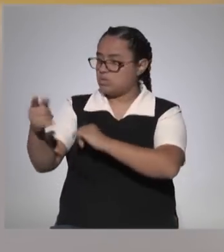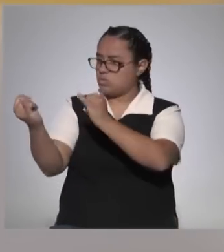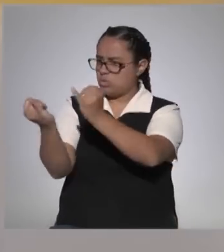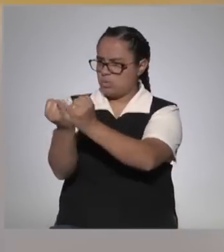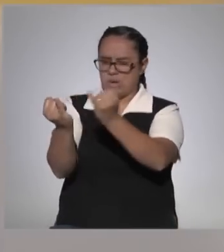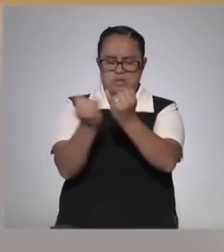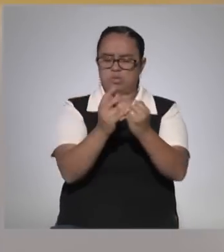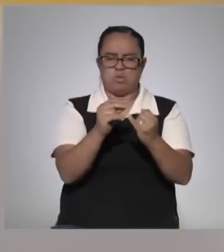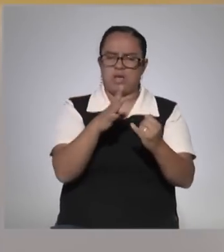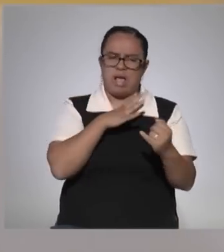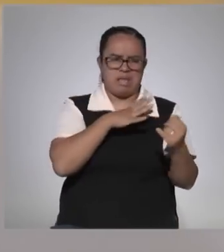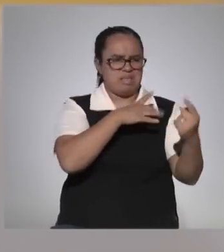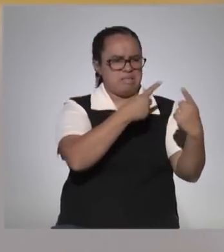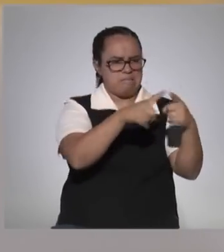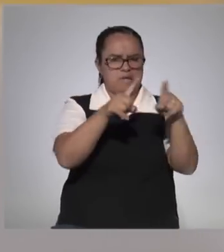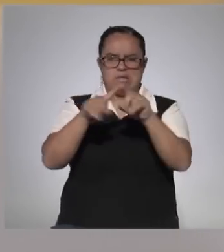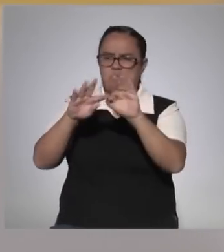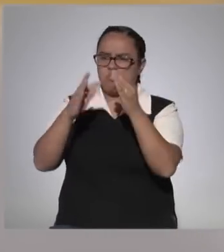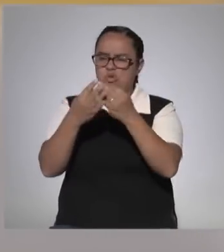etapa, hay una gran diversidad.